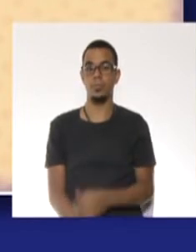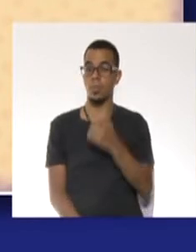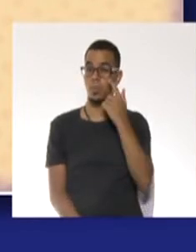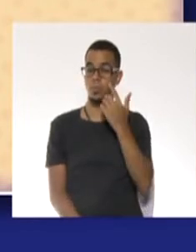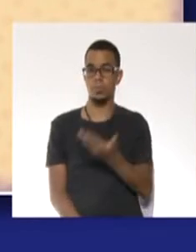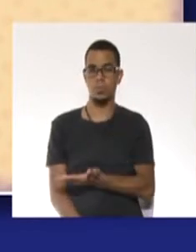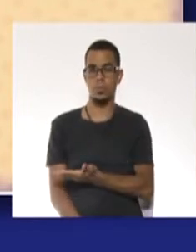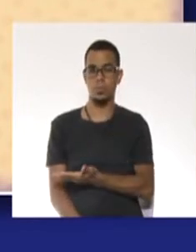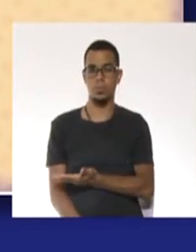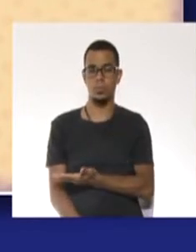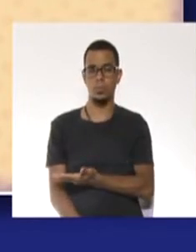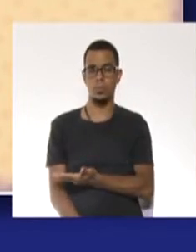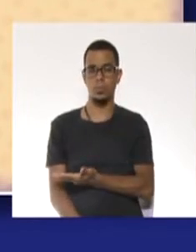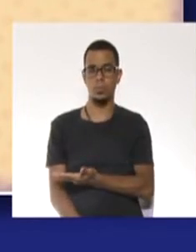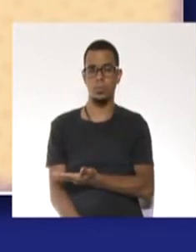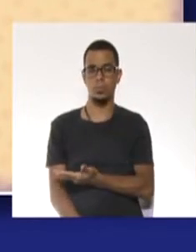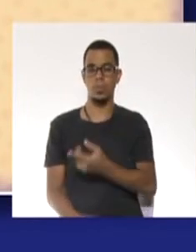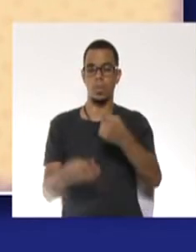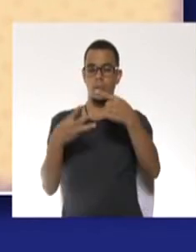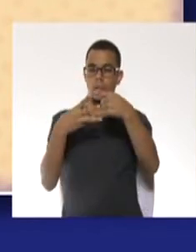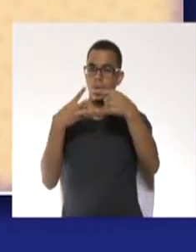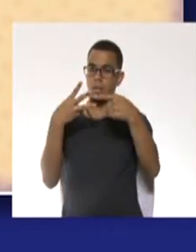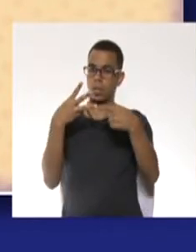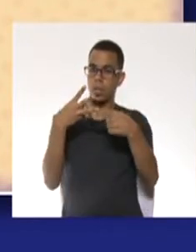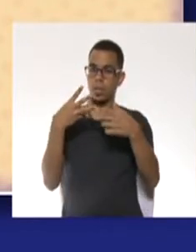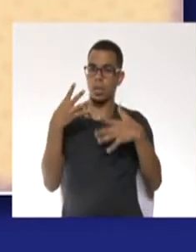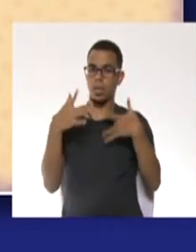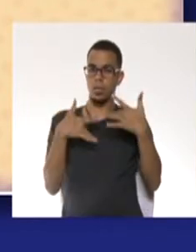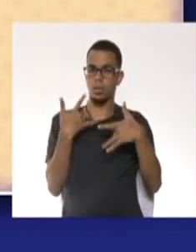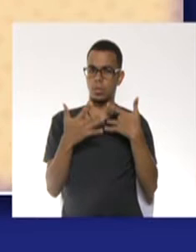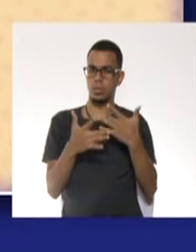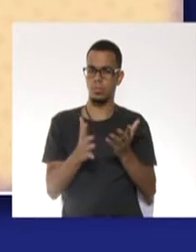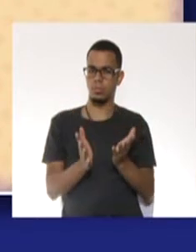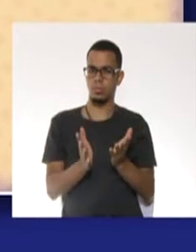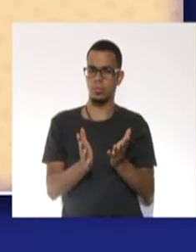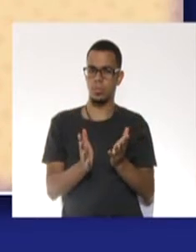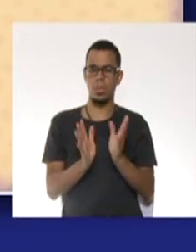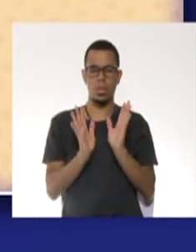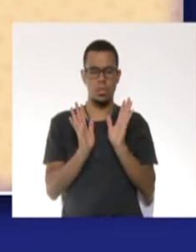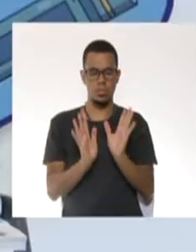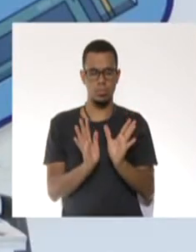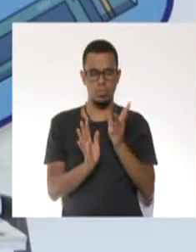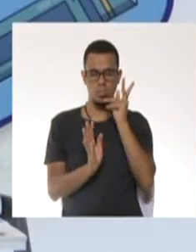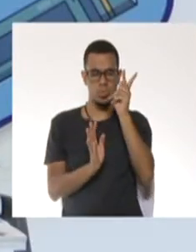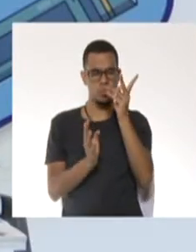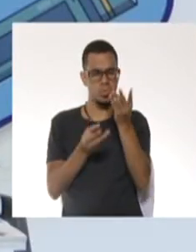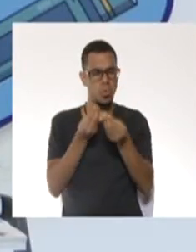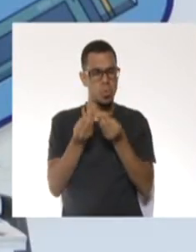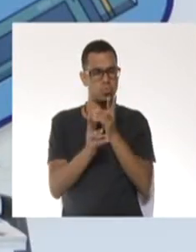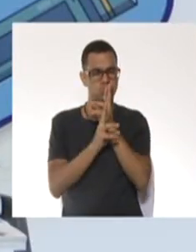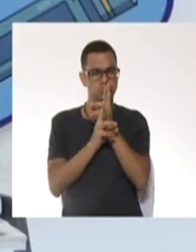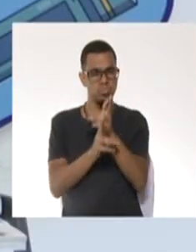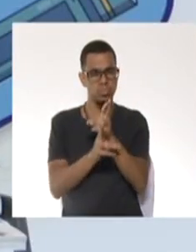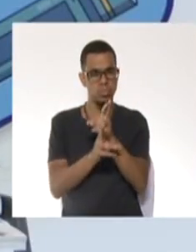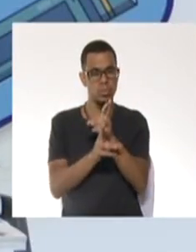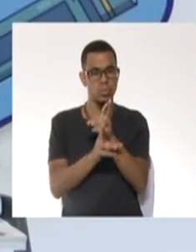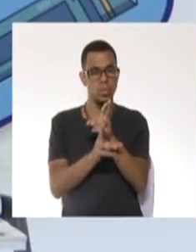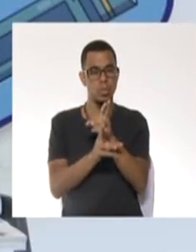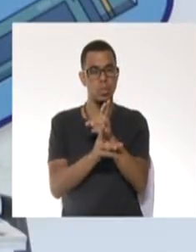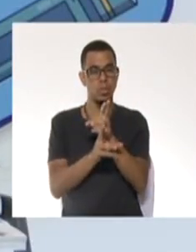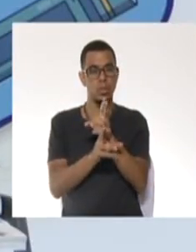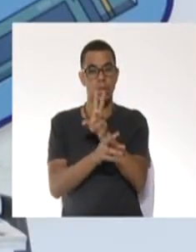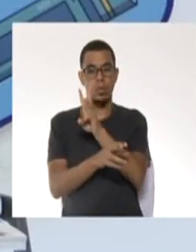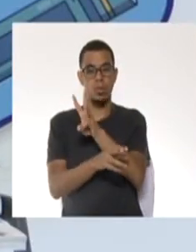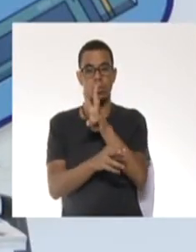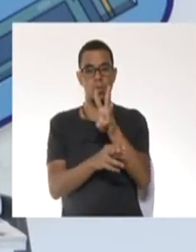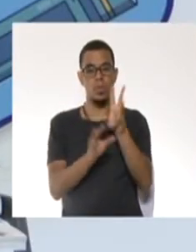observar en la lámina tenemos 3 planteamientos de ejercicio. Profe, ¿cómo podemos resolver? Visiten la página web